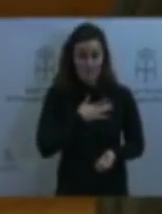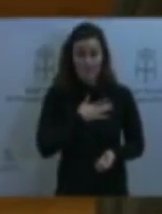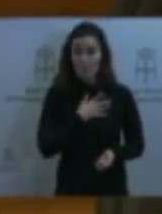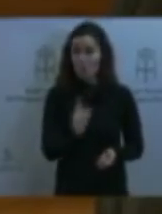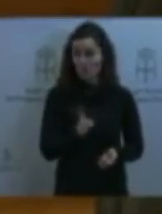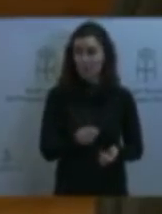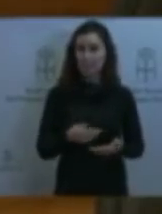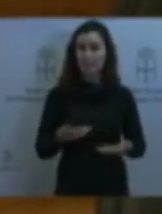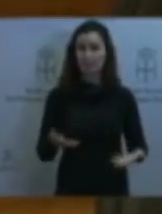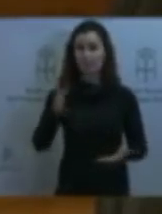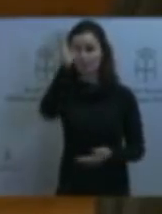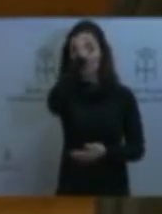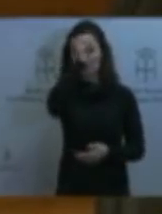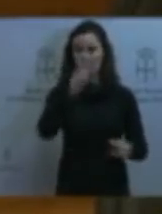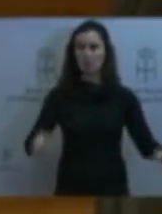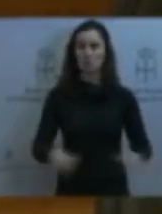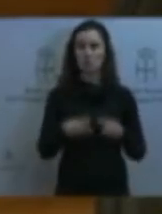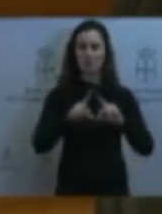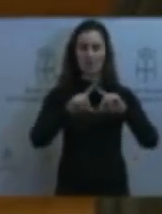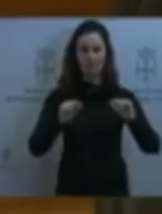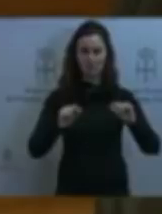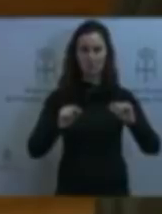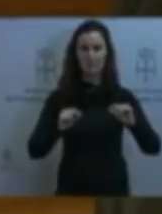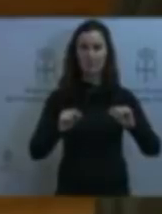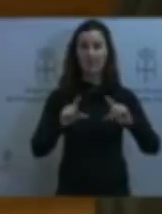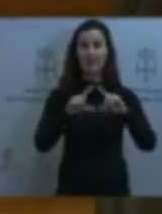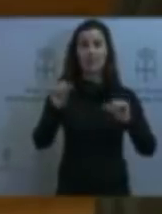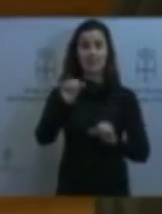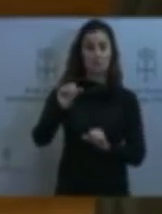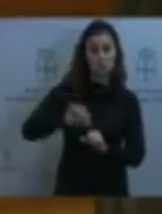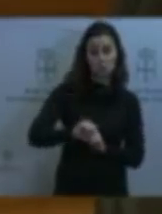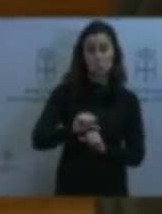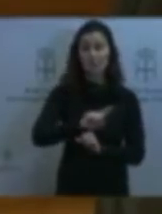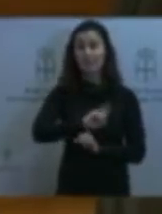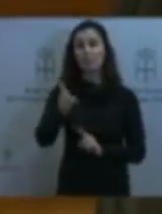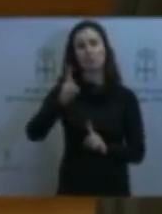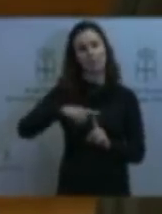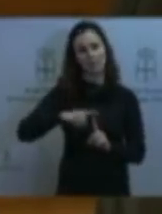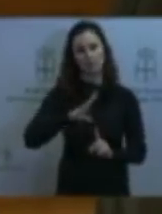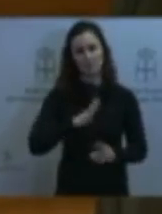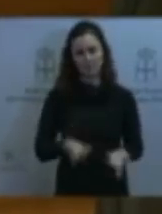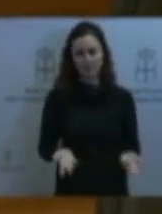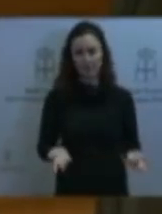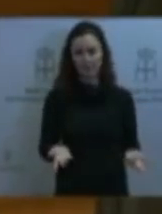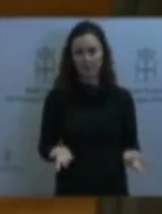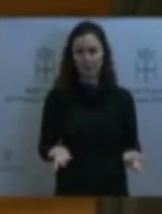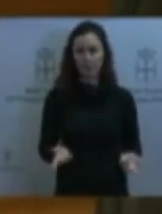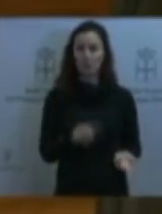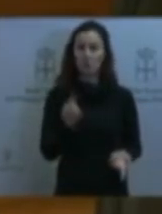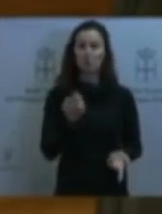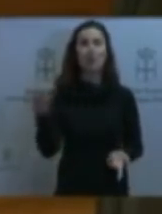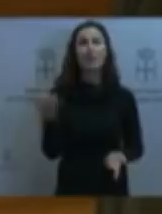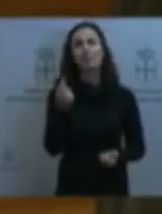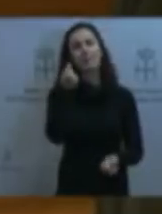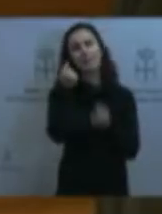del suroccidente, ni la de Tineo, señoría. Tampoco vamos a ser precisos, pero bueno, es libre la opinión